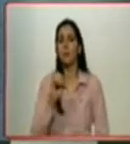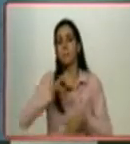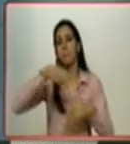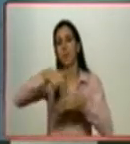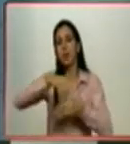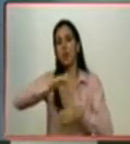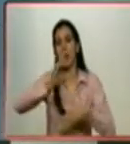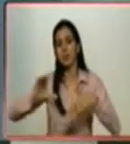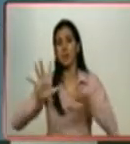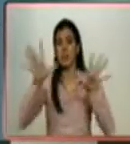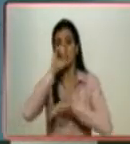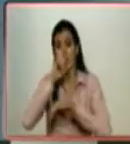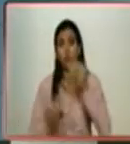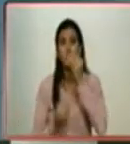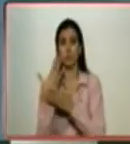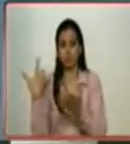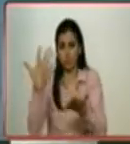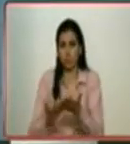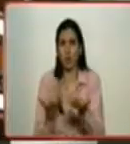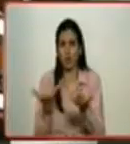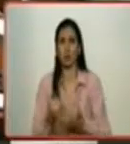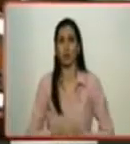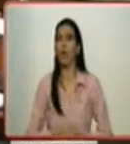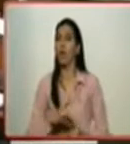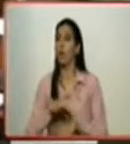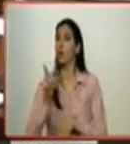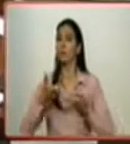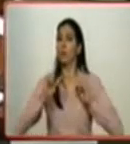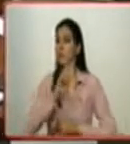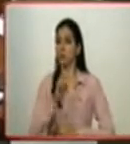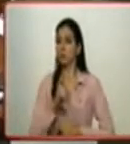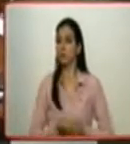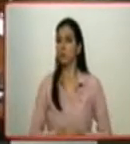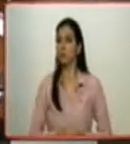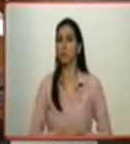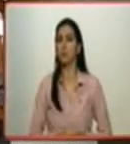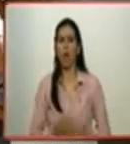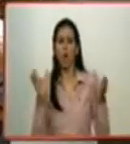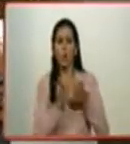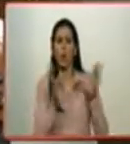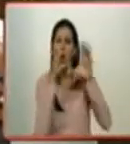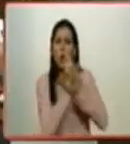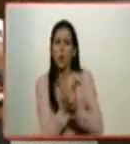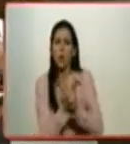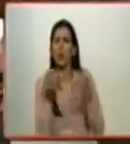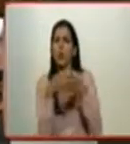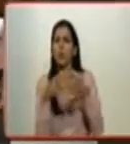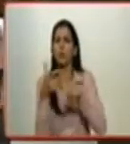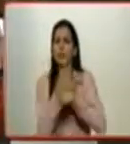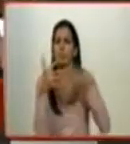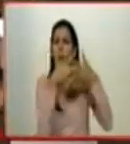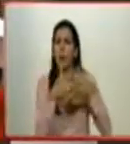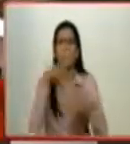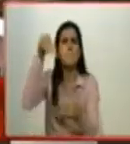vida de este mecanismo de integración. No dejemos que las fuerzas oscuras, imperialistas, metan